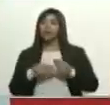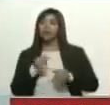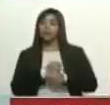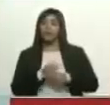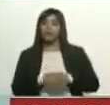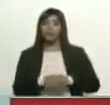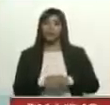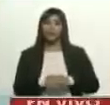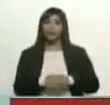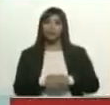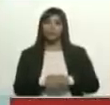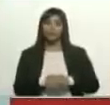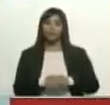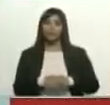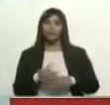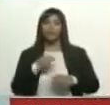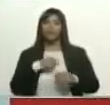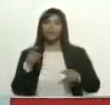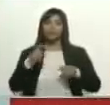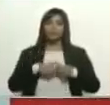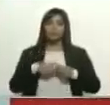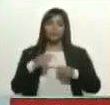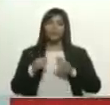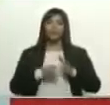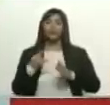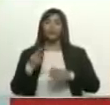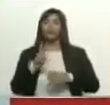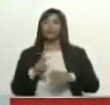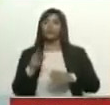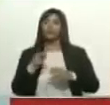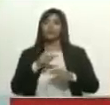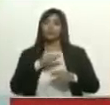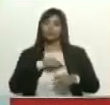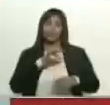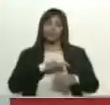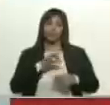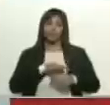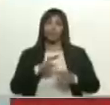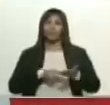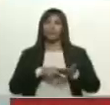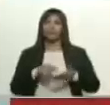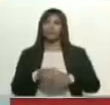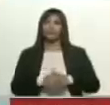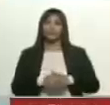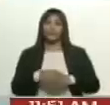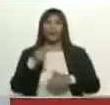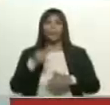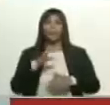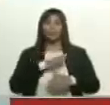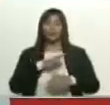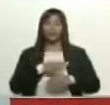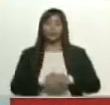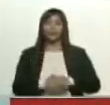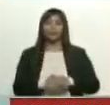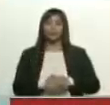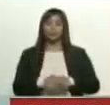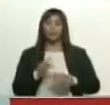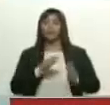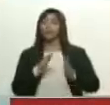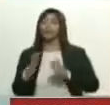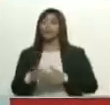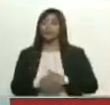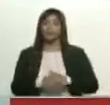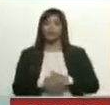trabajadores, no estando inscritos en el Instituto Venezolano del Seguro Social, menos pertenecen a una